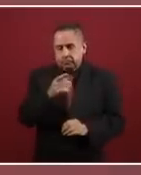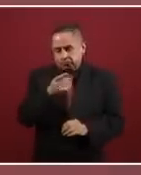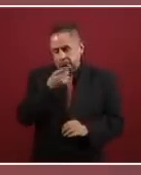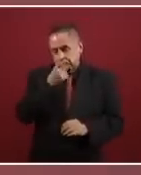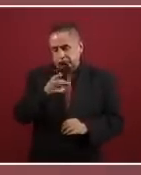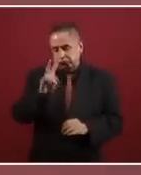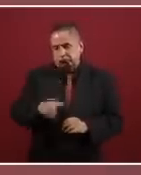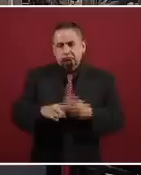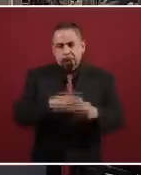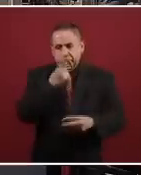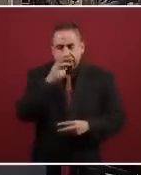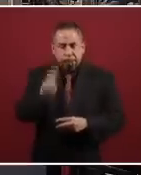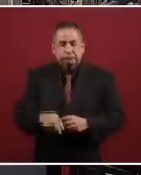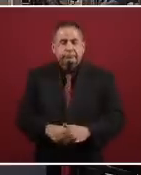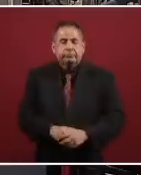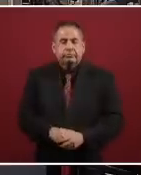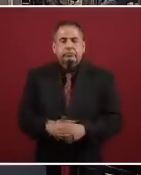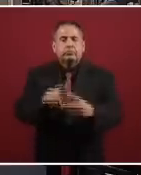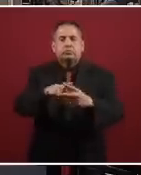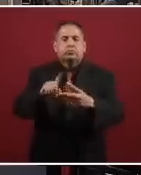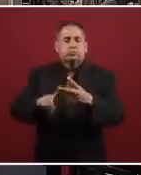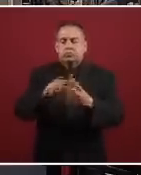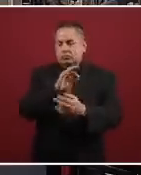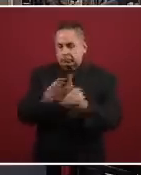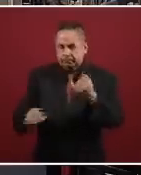decirlo. Dos más.